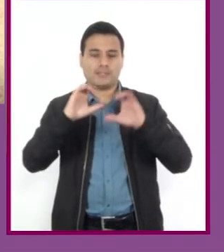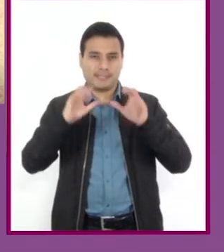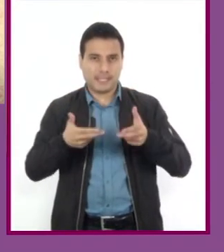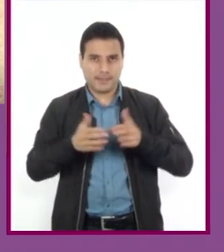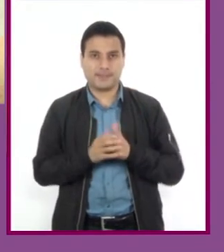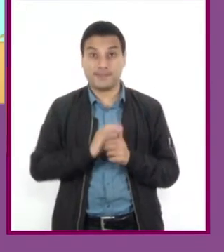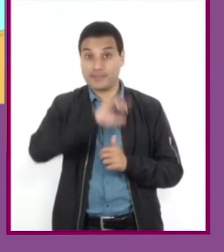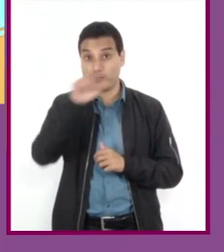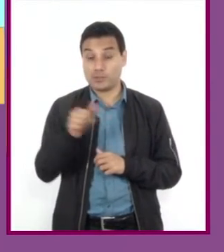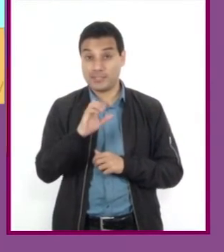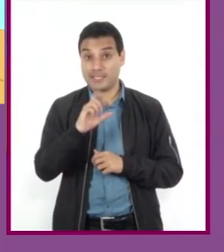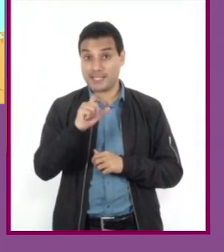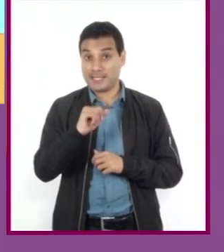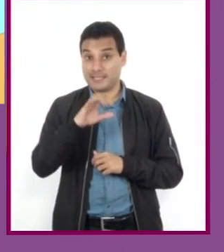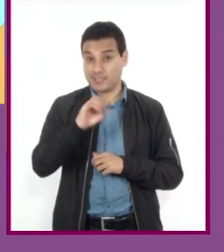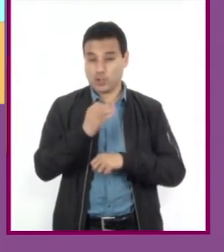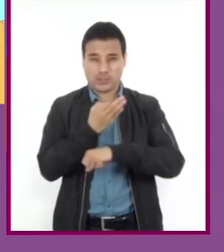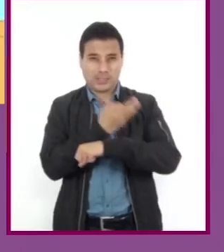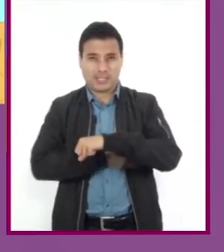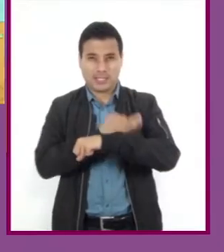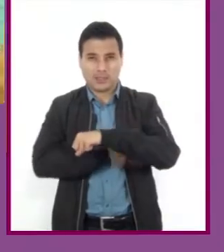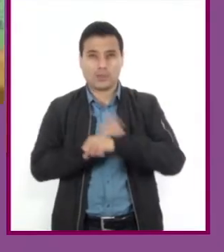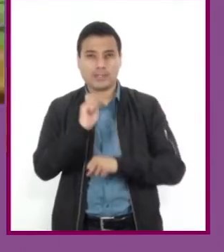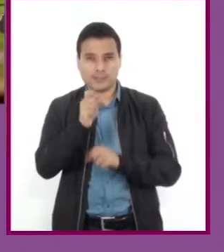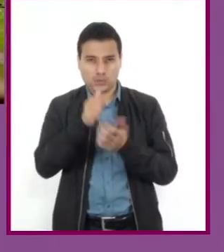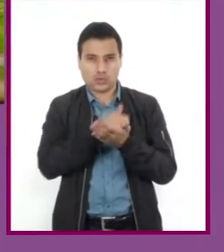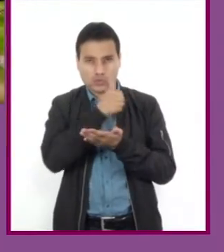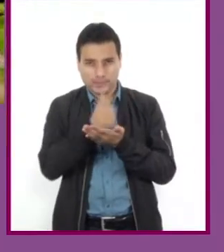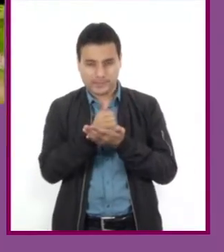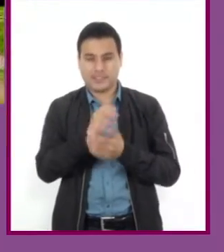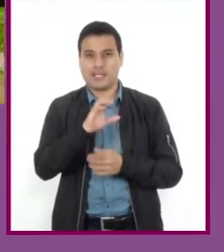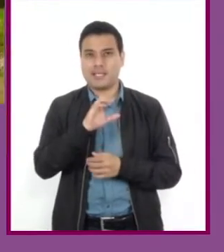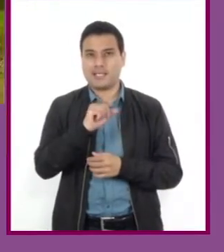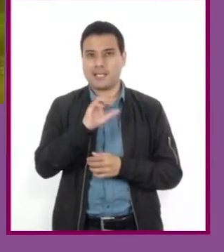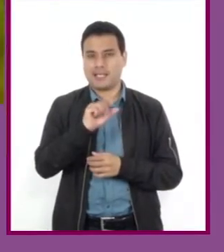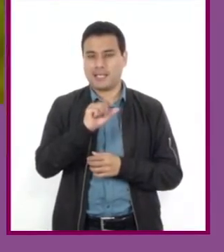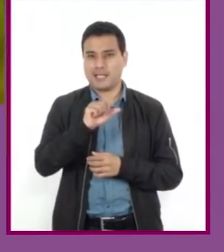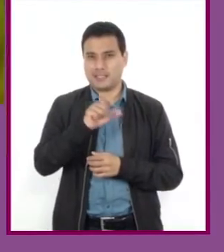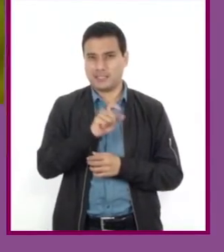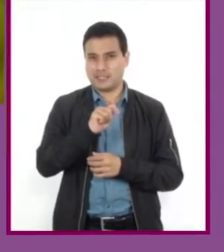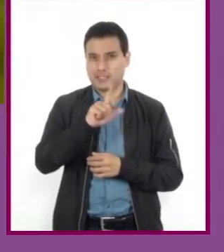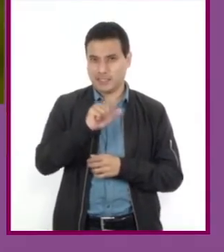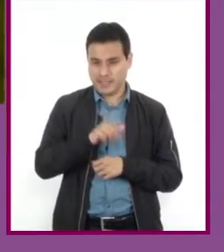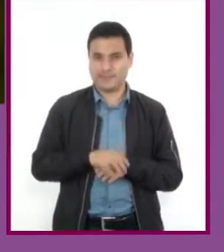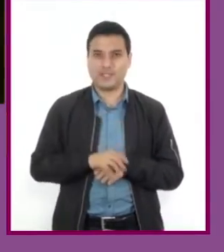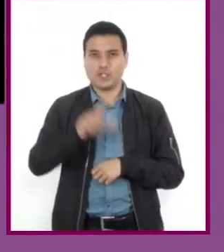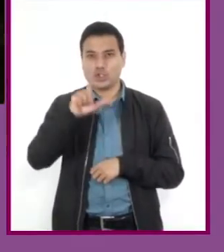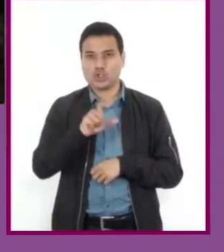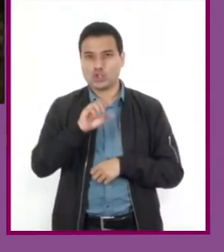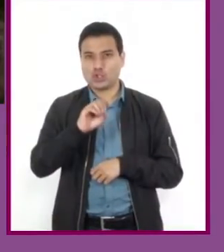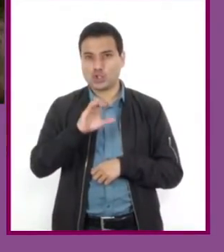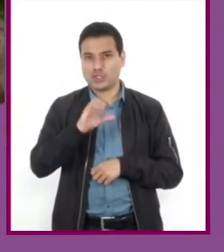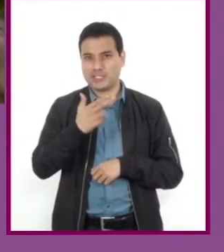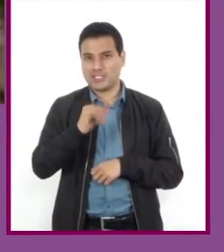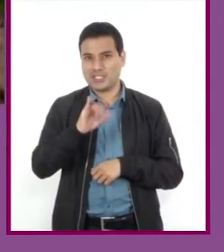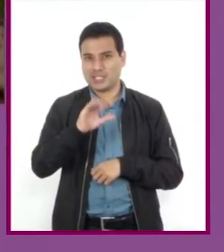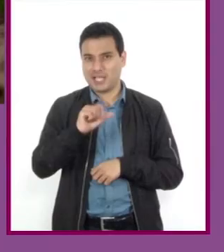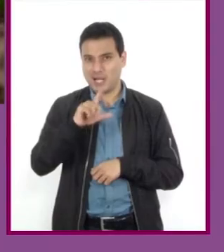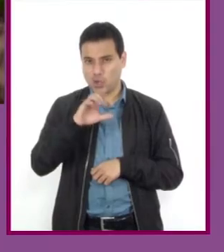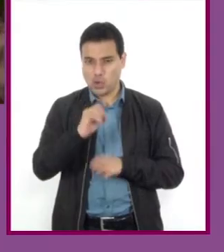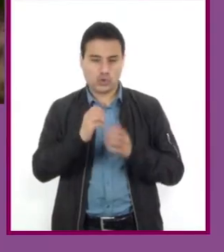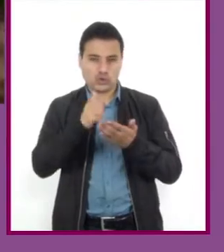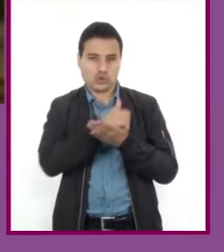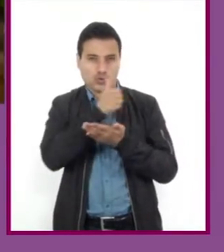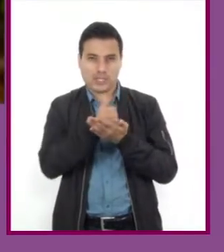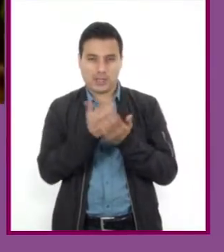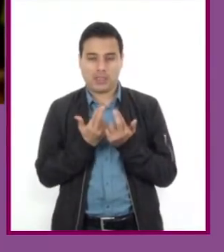tardío, destaca el auge y caída de ciudades como Cacaxtla y Xochicalco, así como el esplendor de varias